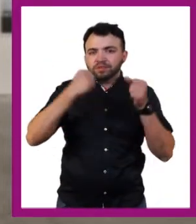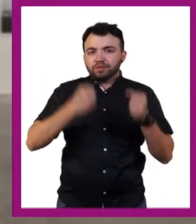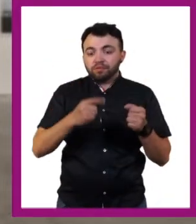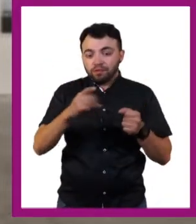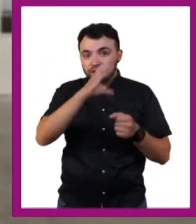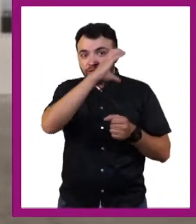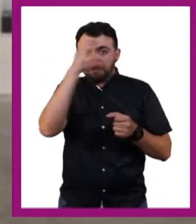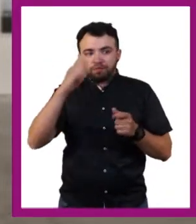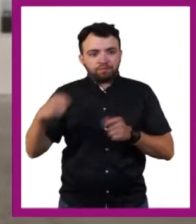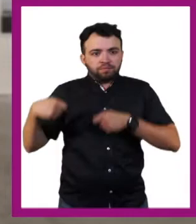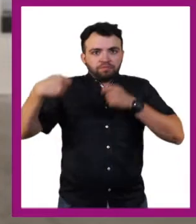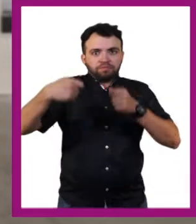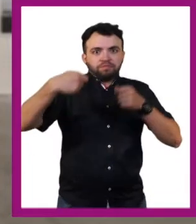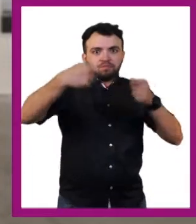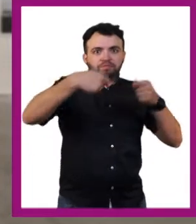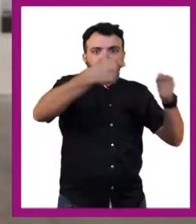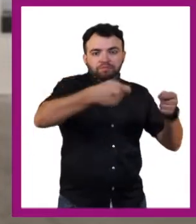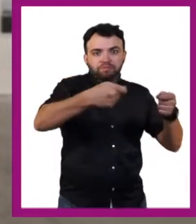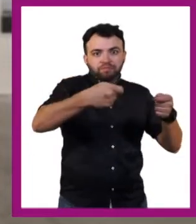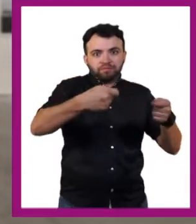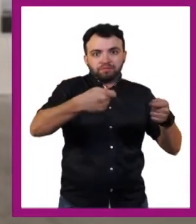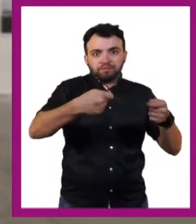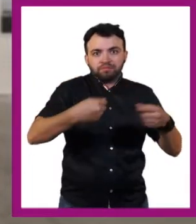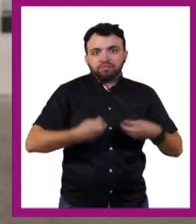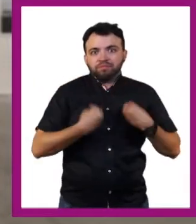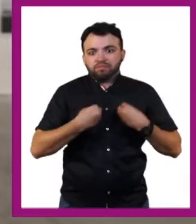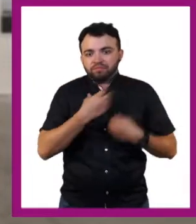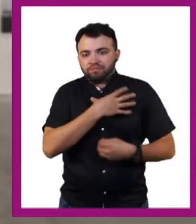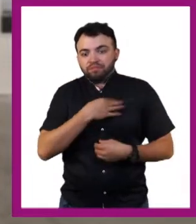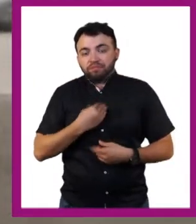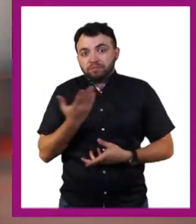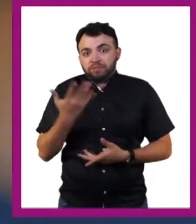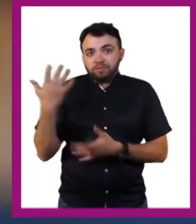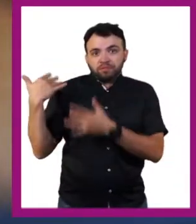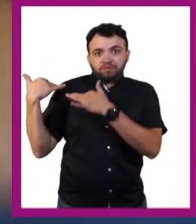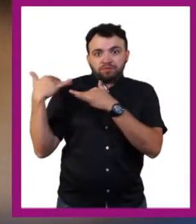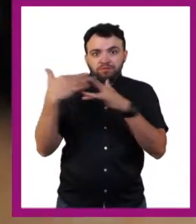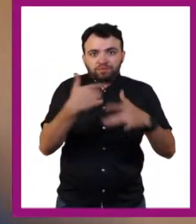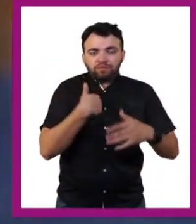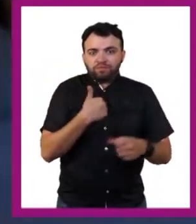pasarán a las siguientes generaciones, si es que no vienen ya desde tus abuelitos.